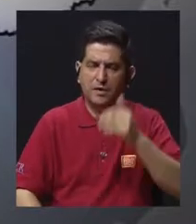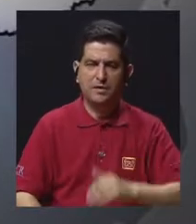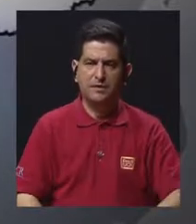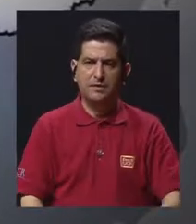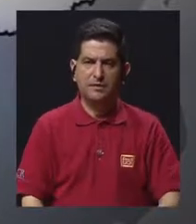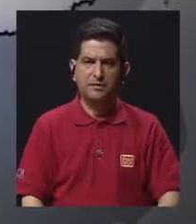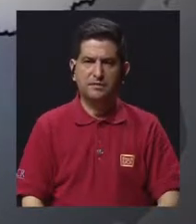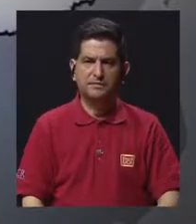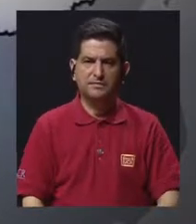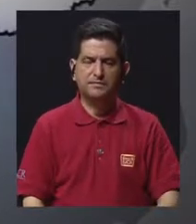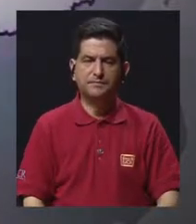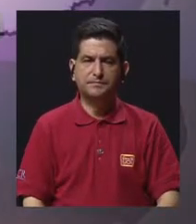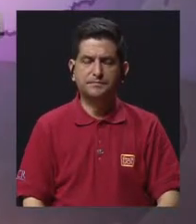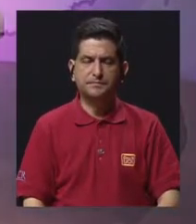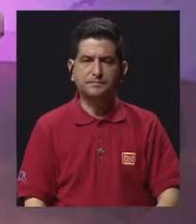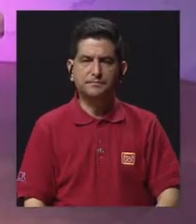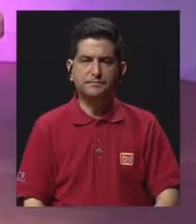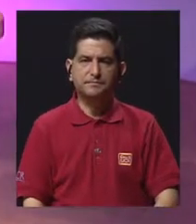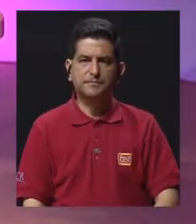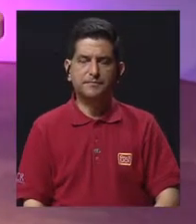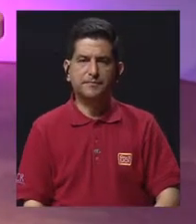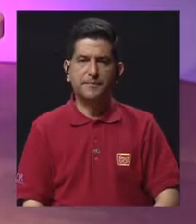zona en conflicto?